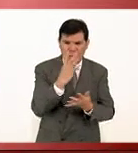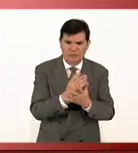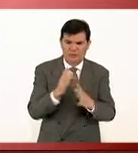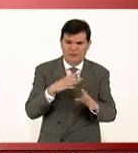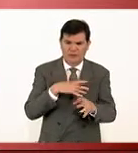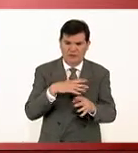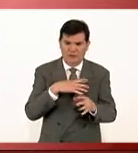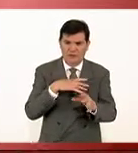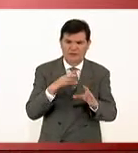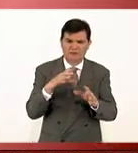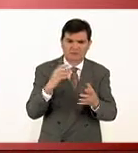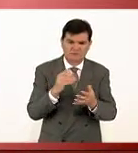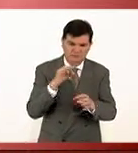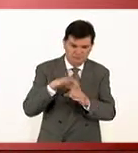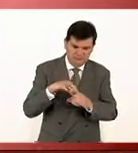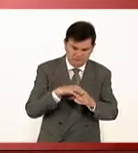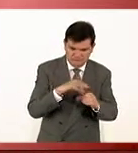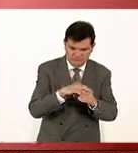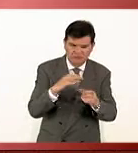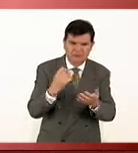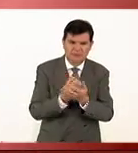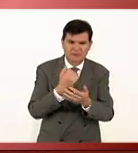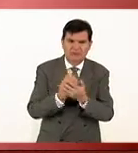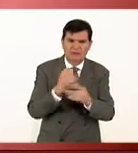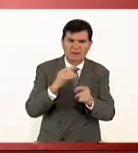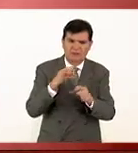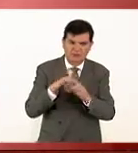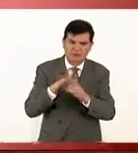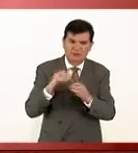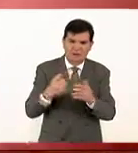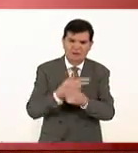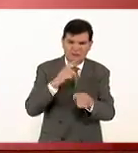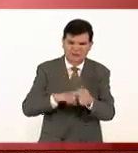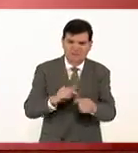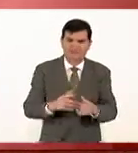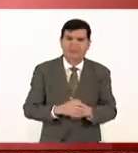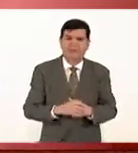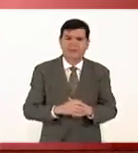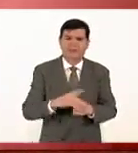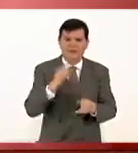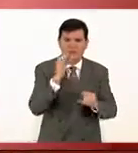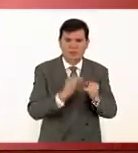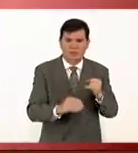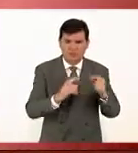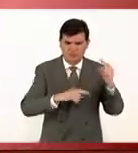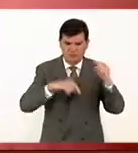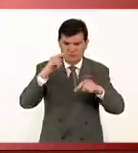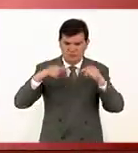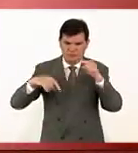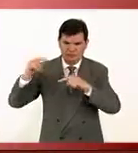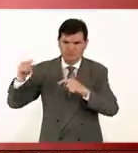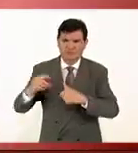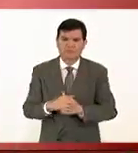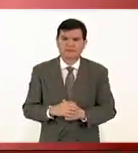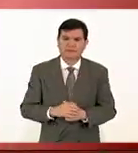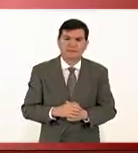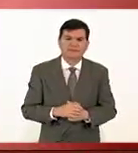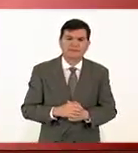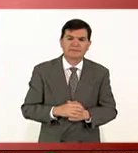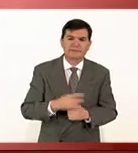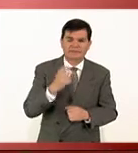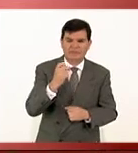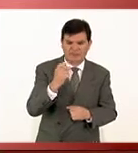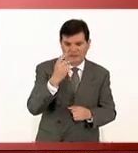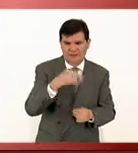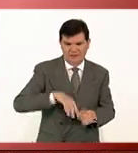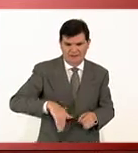que ha tenido selecciones ya de ejecutivo a nivel nacional. En el último gráfico lo que tenemos es, pues, este